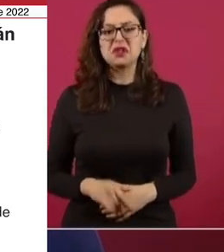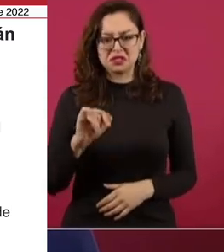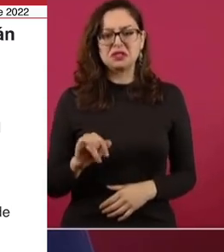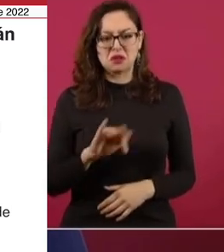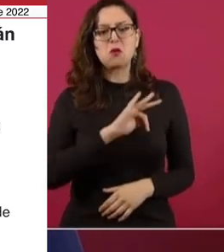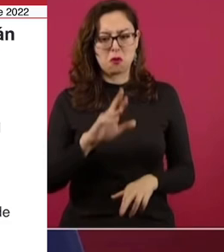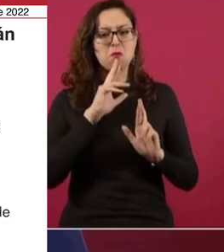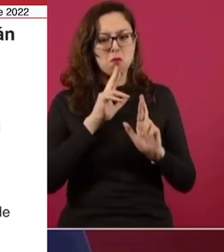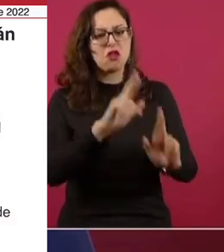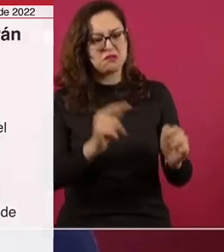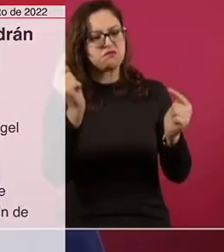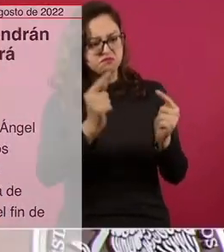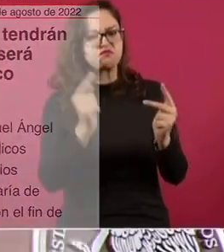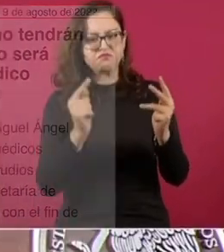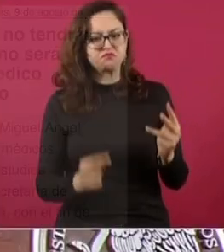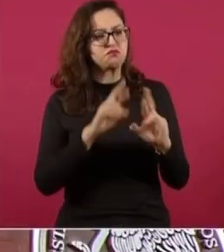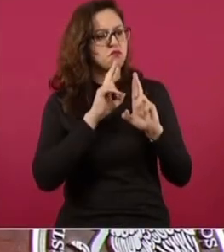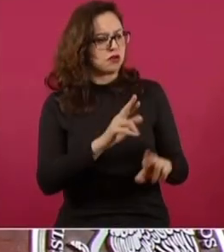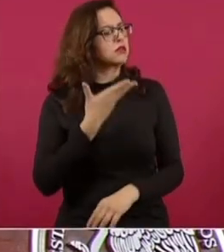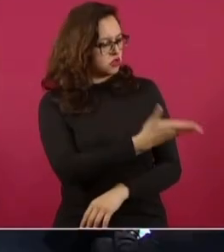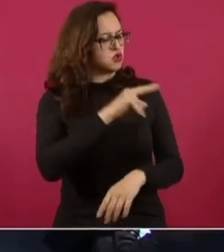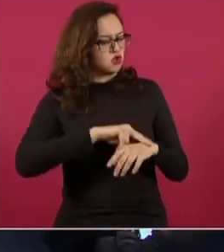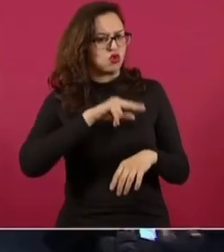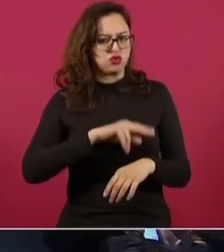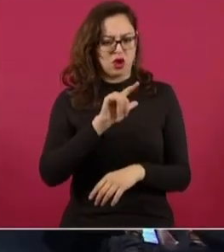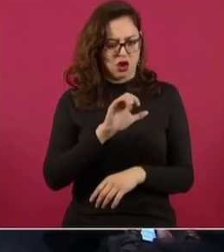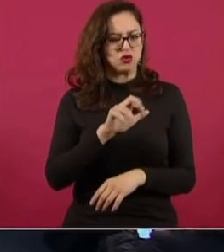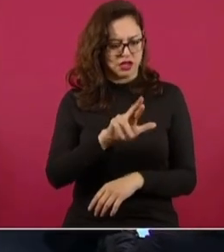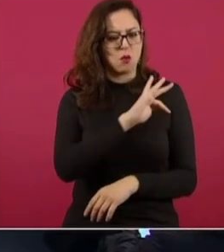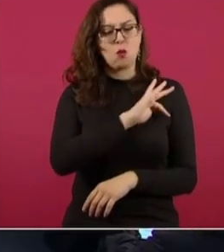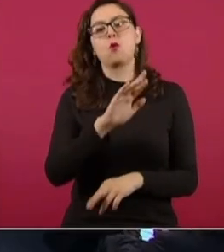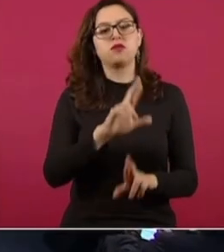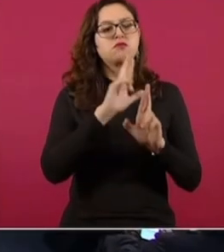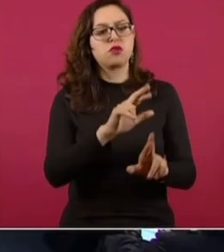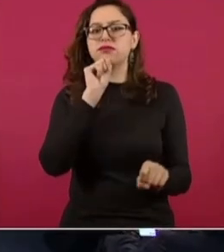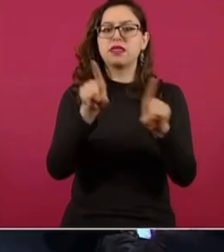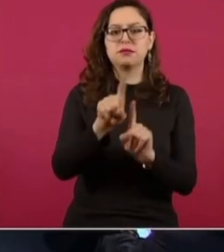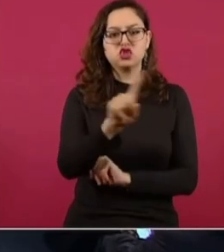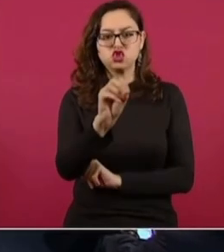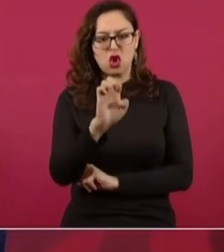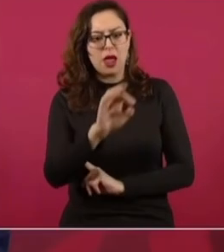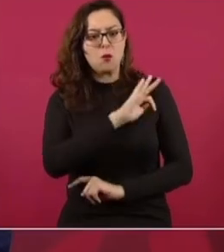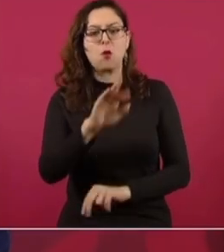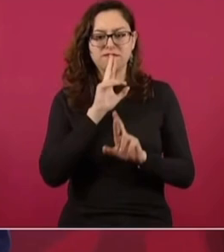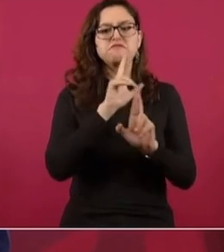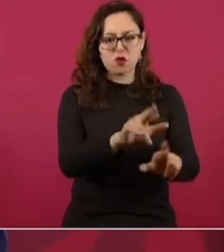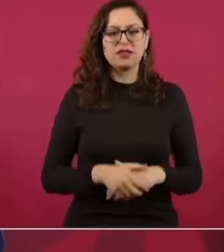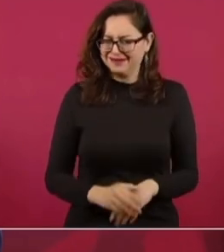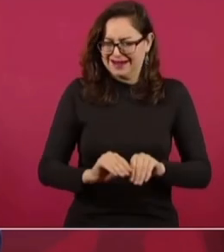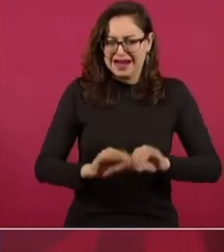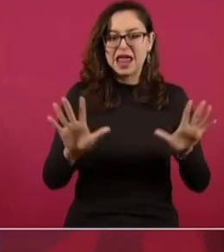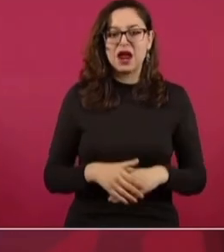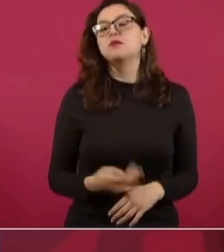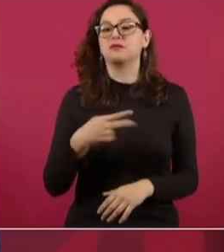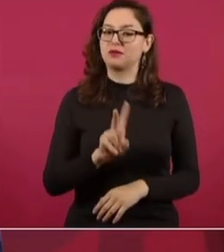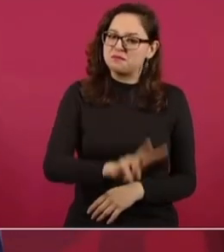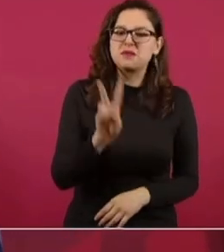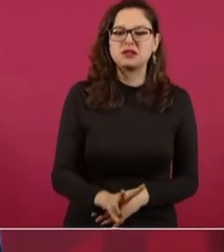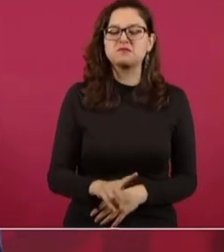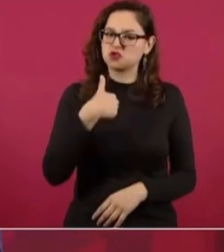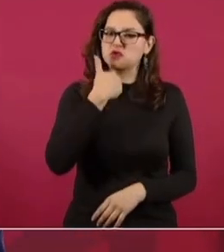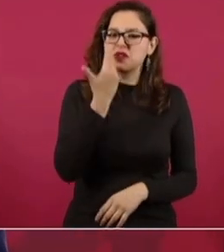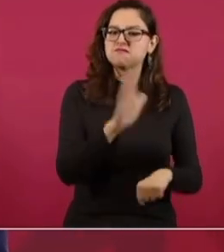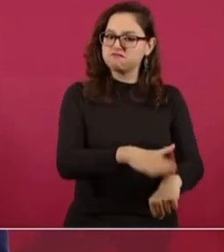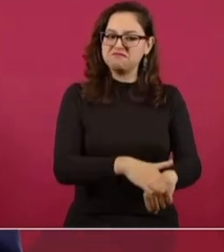específicas pues el doctor o psoe pero yo quiero llamar la atención